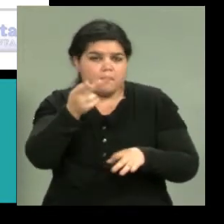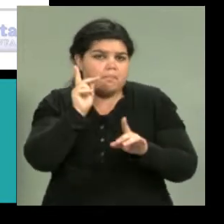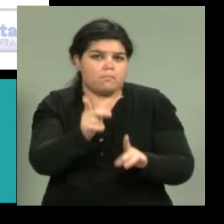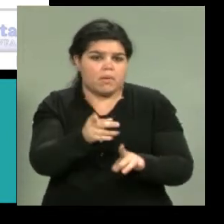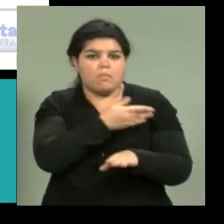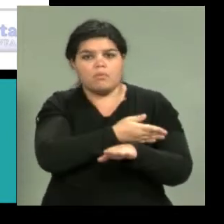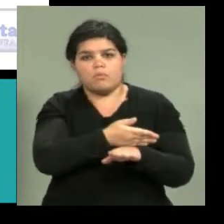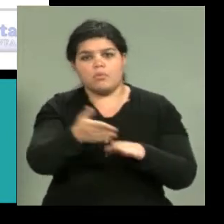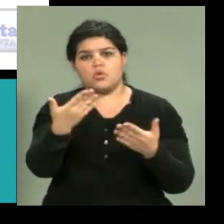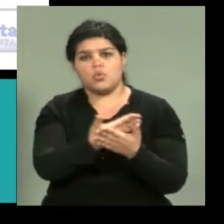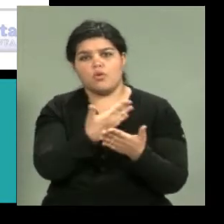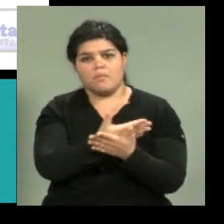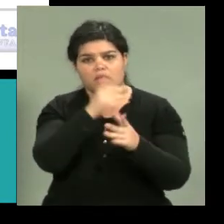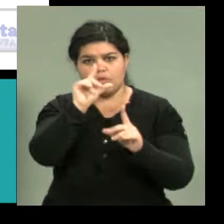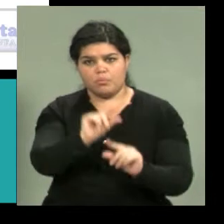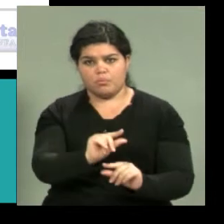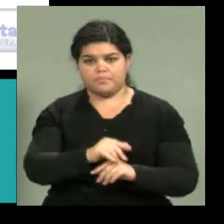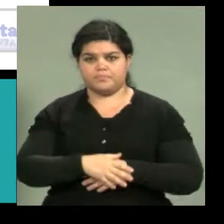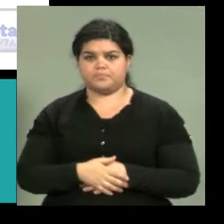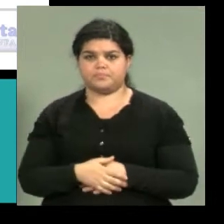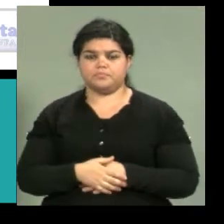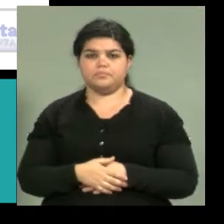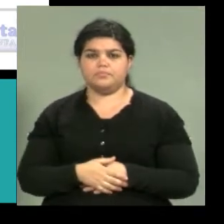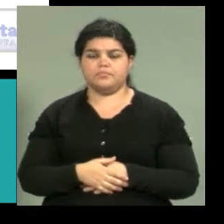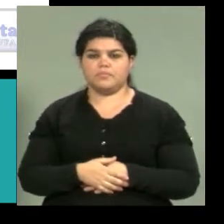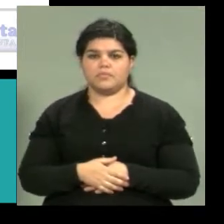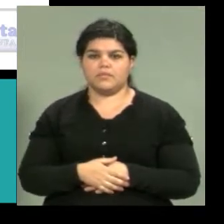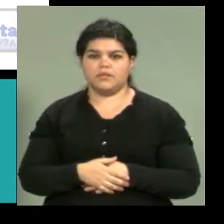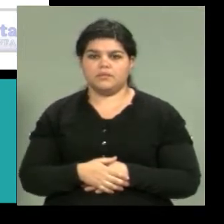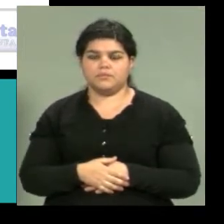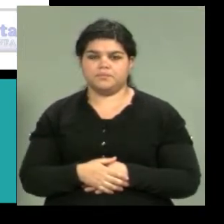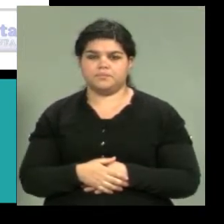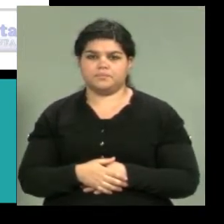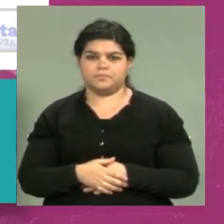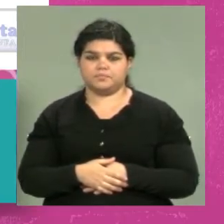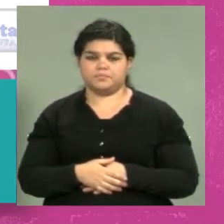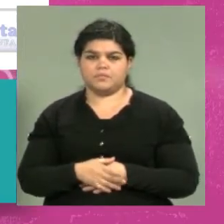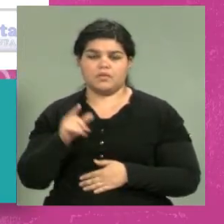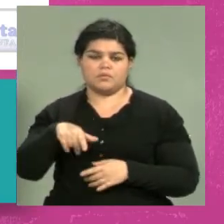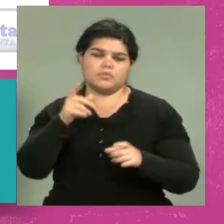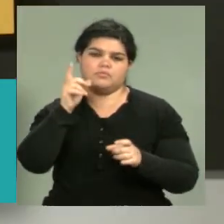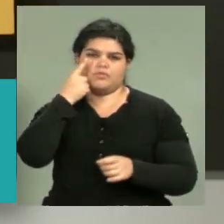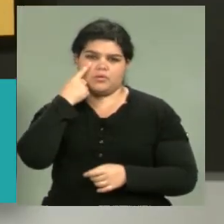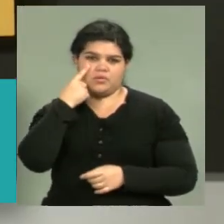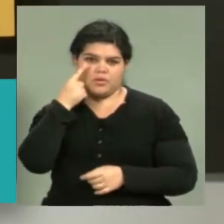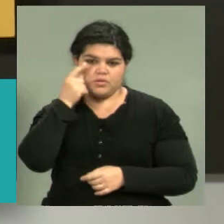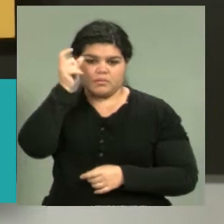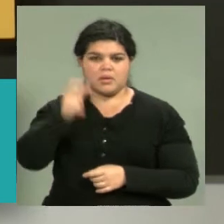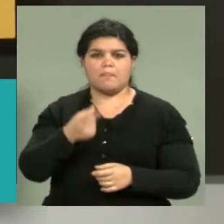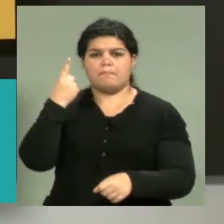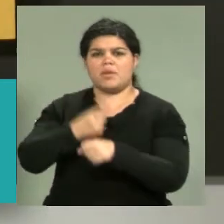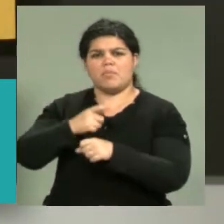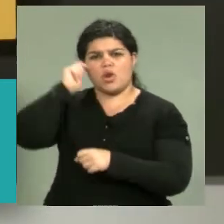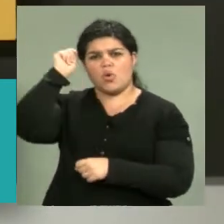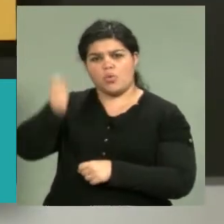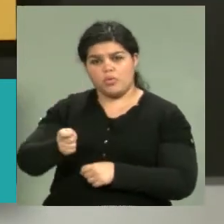y no haya tanto sufrimiento. Bien, cuando se conoce un caso y que se llevan a veces a la justicia, pero primero aparecen los medios muchas